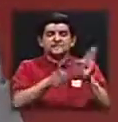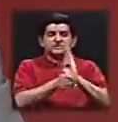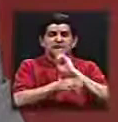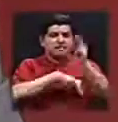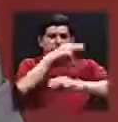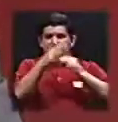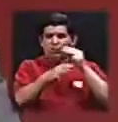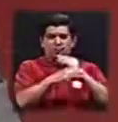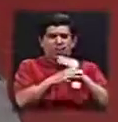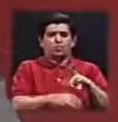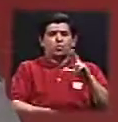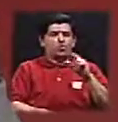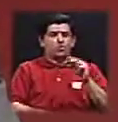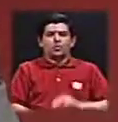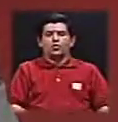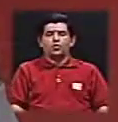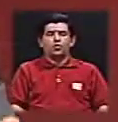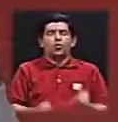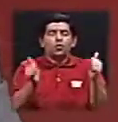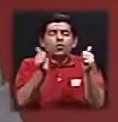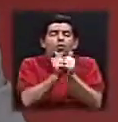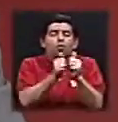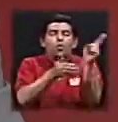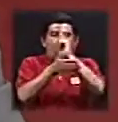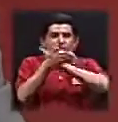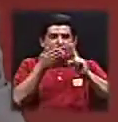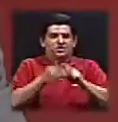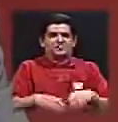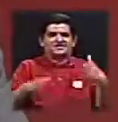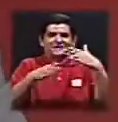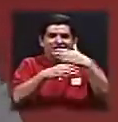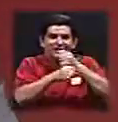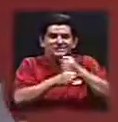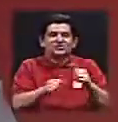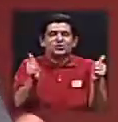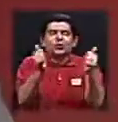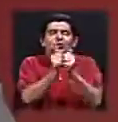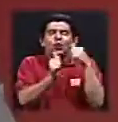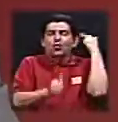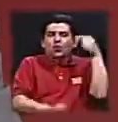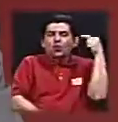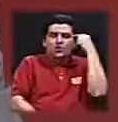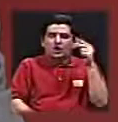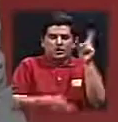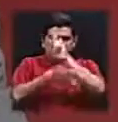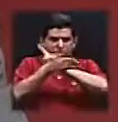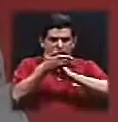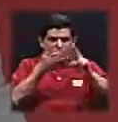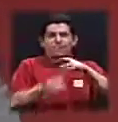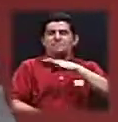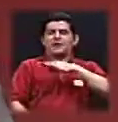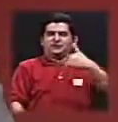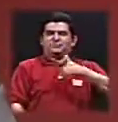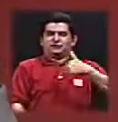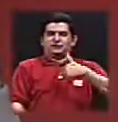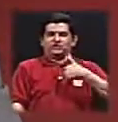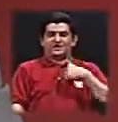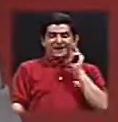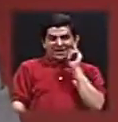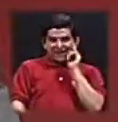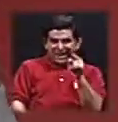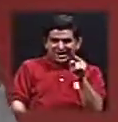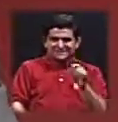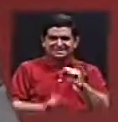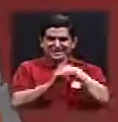no es un préstamo que se hace con las universidades, sino que se hace con el gobierno, en el cual las universidades van a salir beneficiadas. Ese es